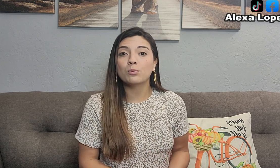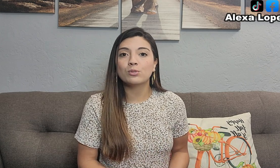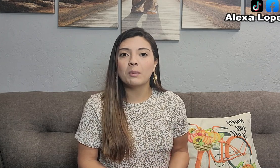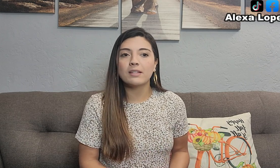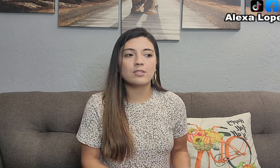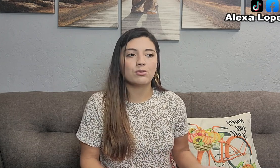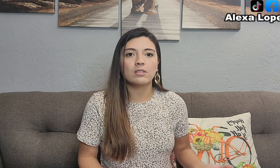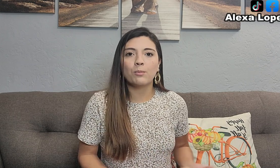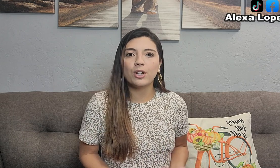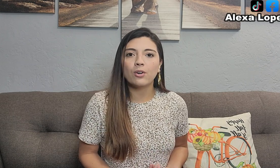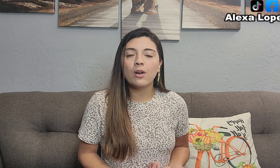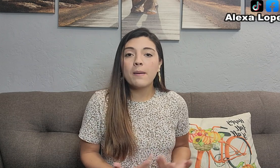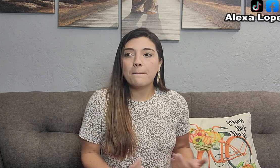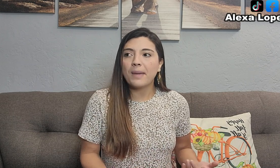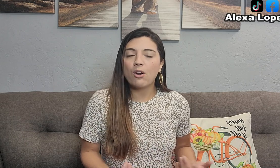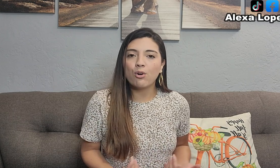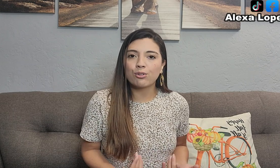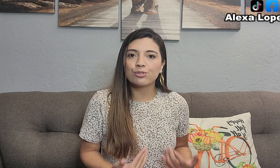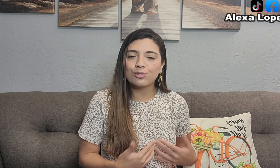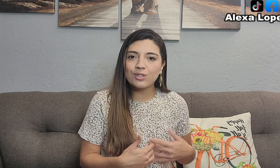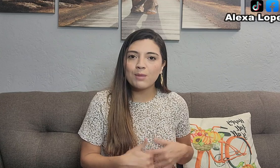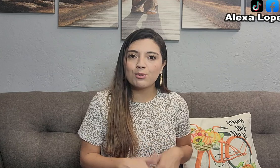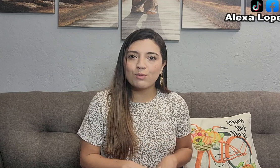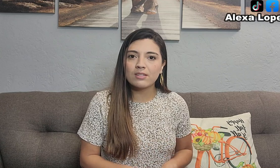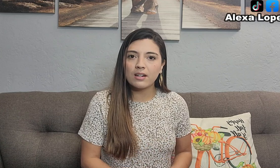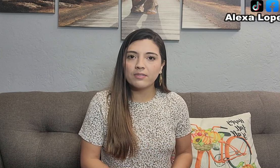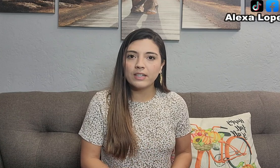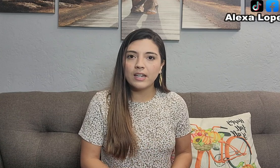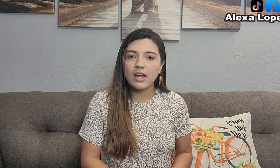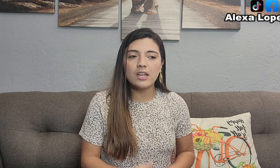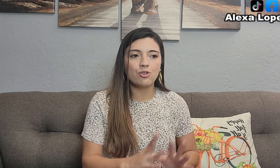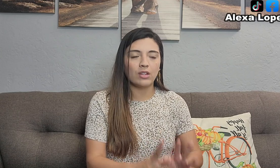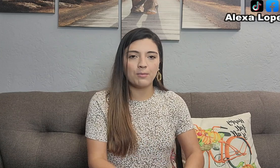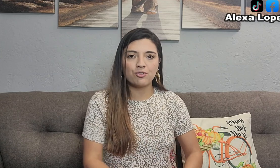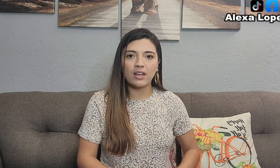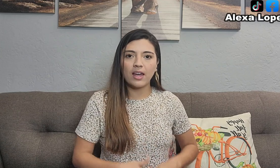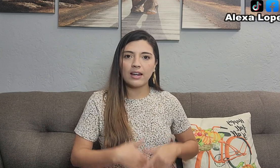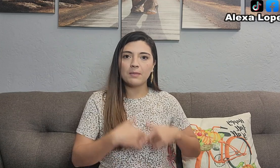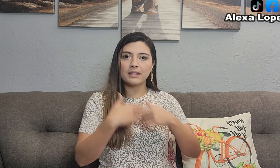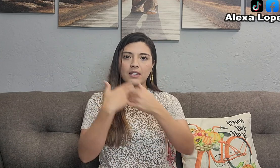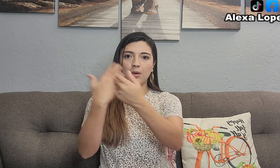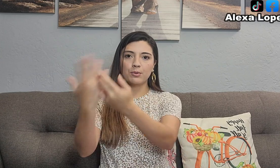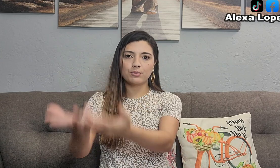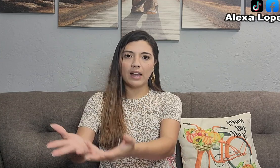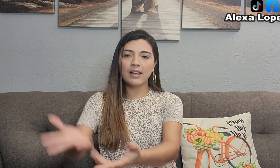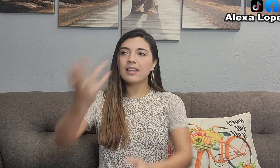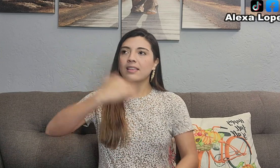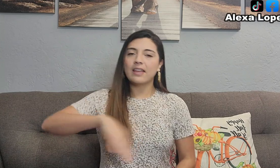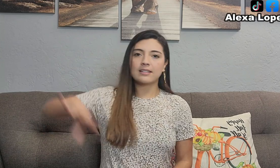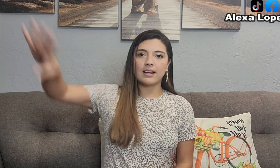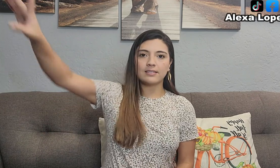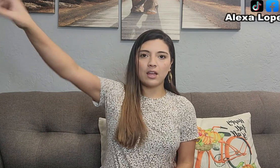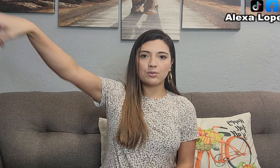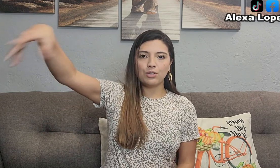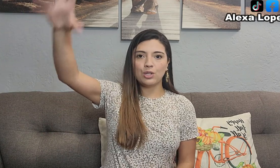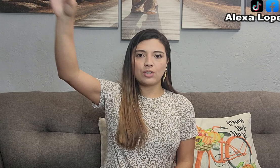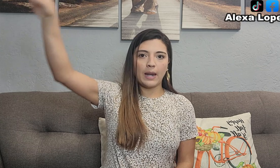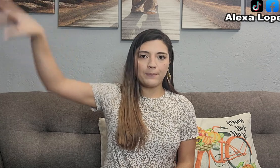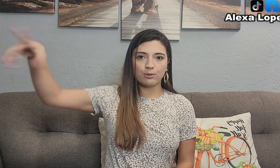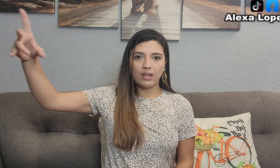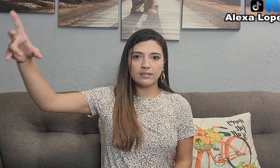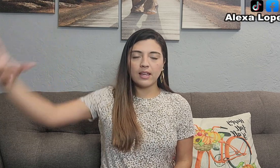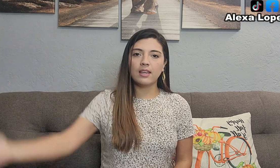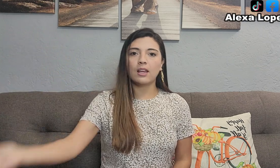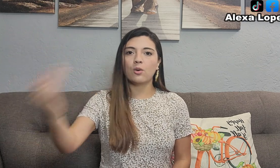estos combustibles. Y ellos dicen, bueno, mejor nosotros tenemos nuestra refinería y no tenemos ya que darle la materia bruta, dársela a Estados Unidos